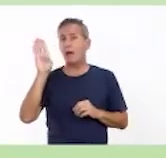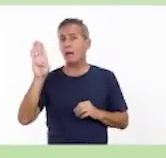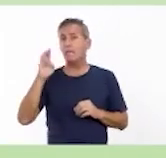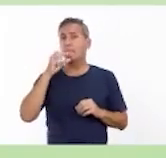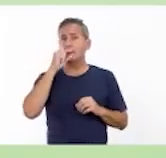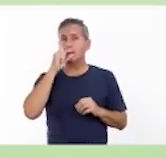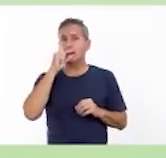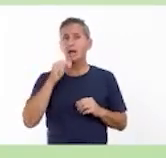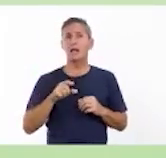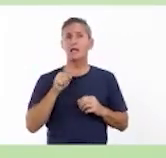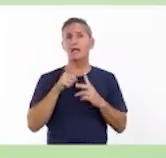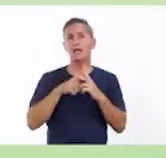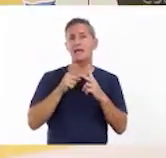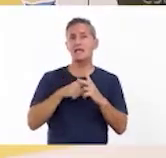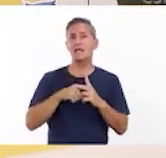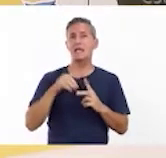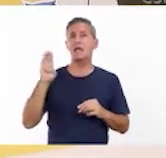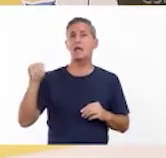sus morfemas.